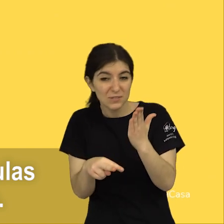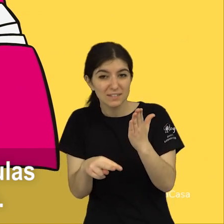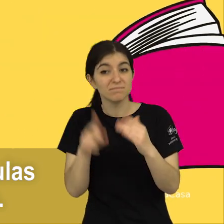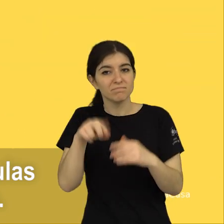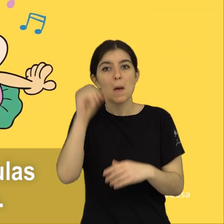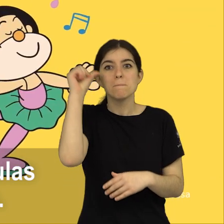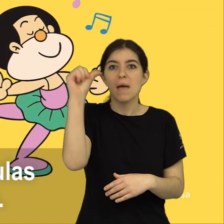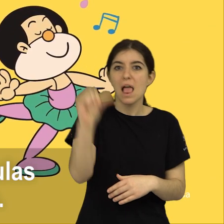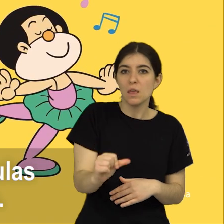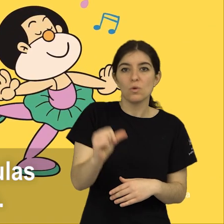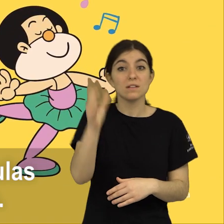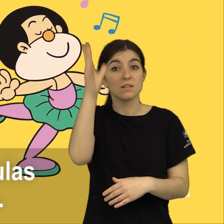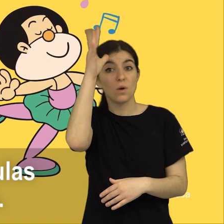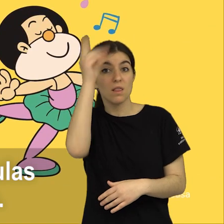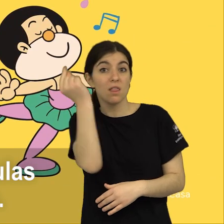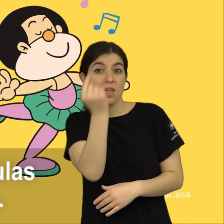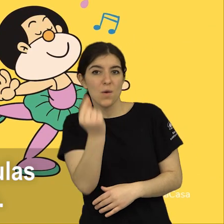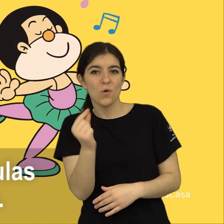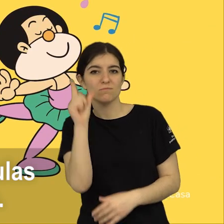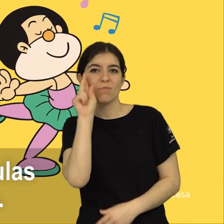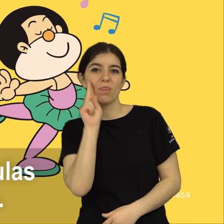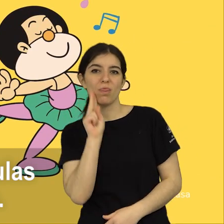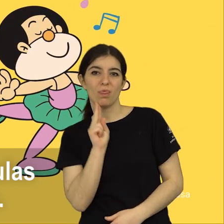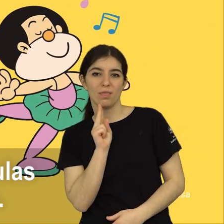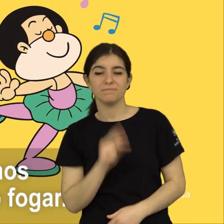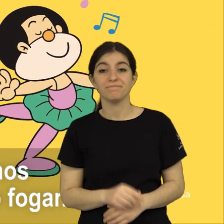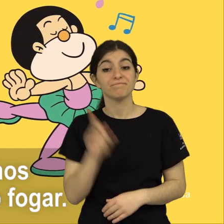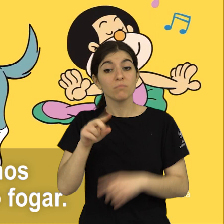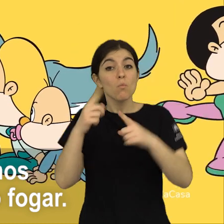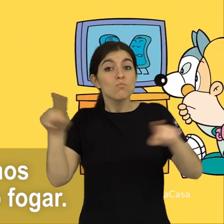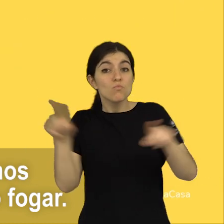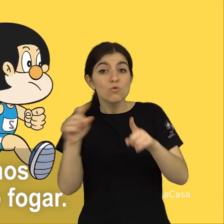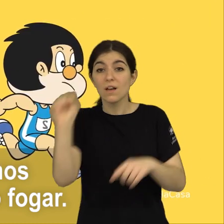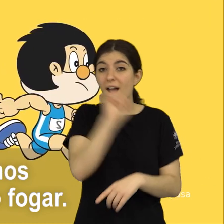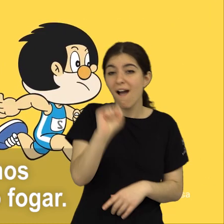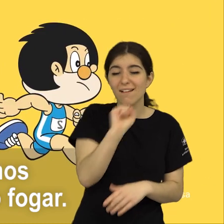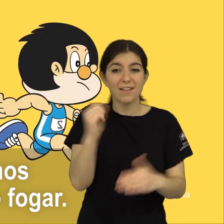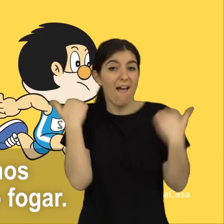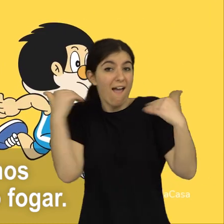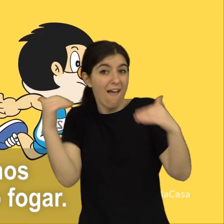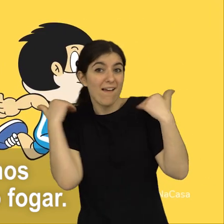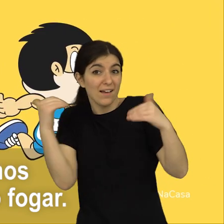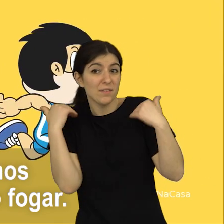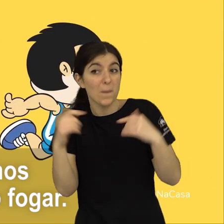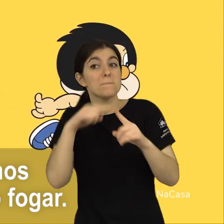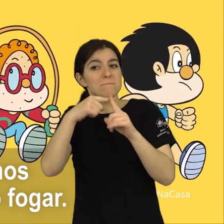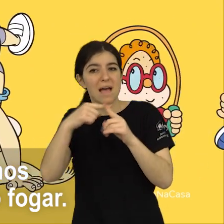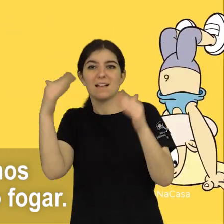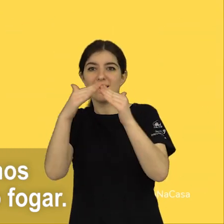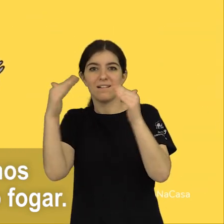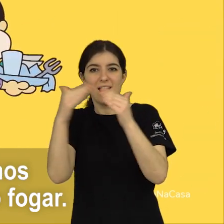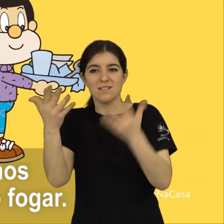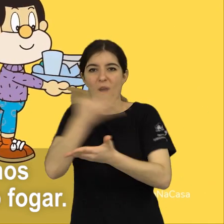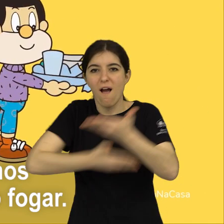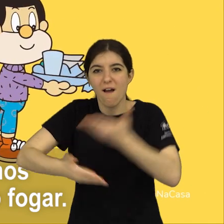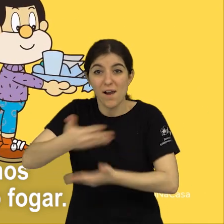e a ver películas e os nosos debuxos favoritos. Tamén escoitamos música, facemos exercicio e axudamos nas tarefas do